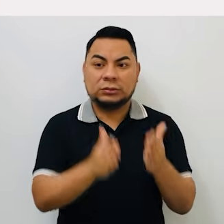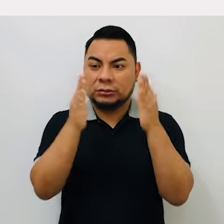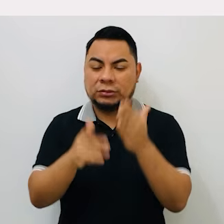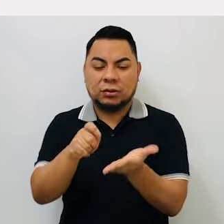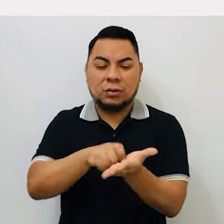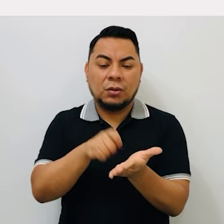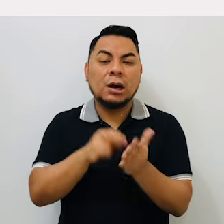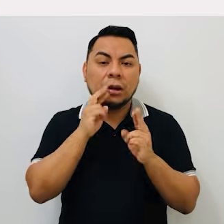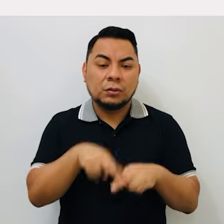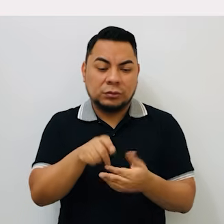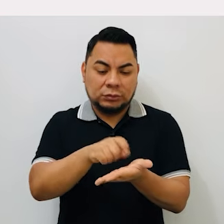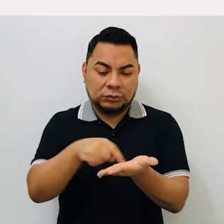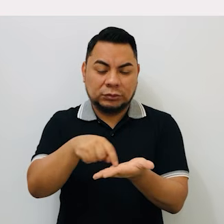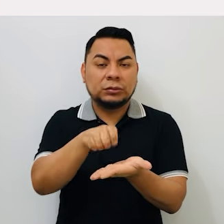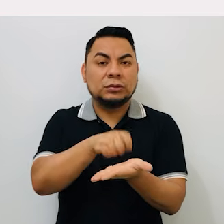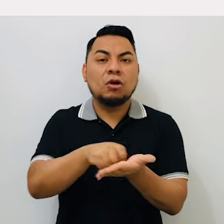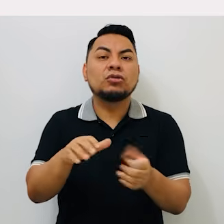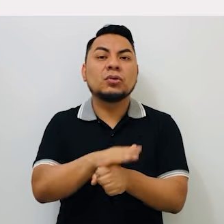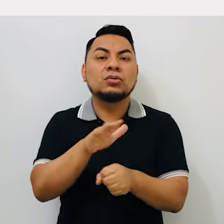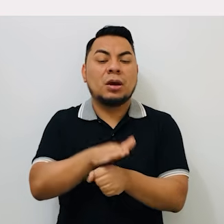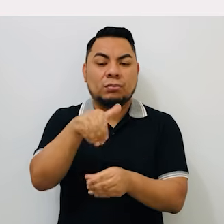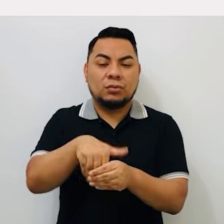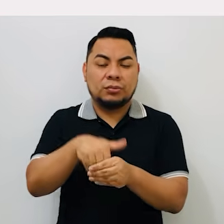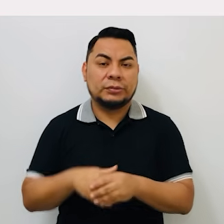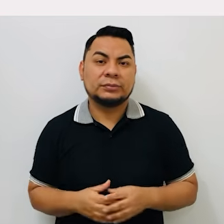opción y se anota el resultado en el espacio